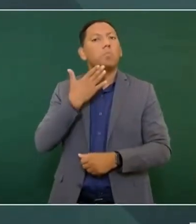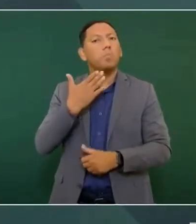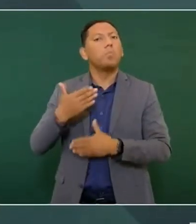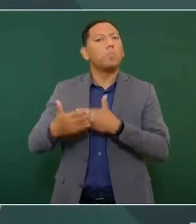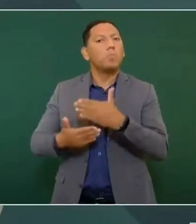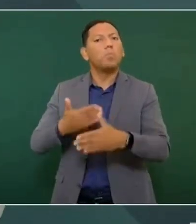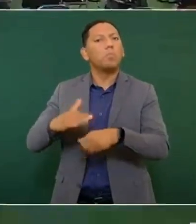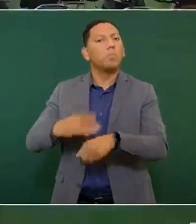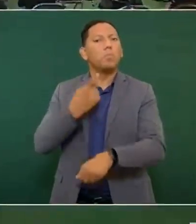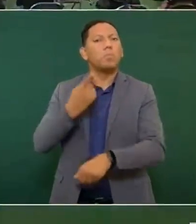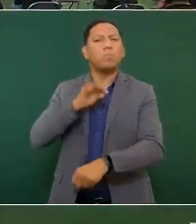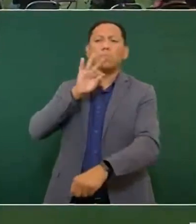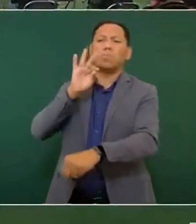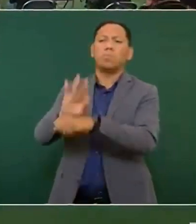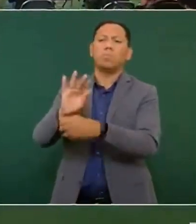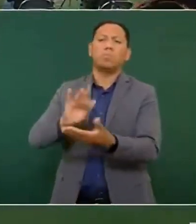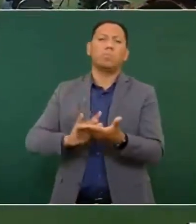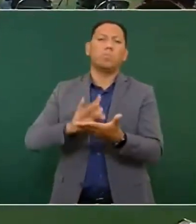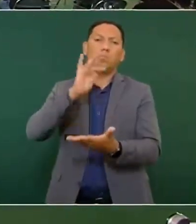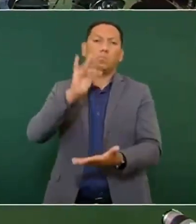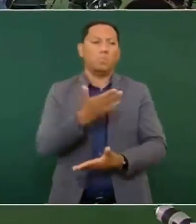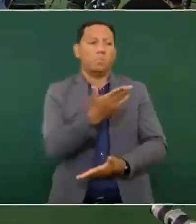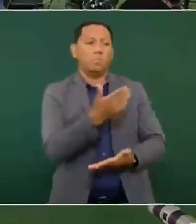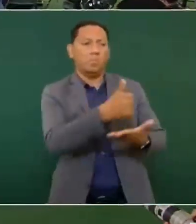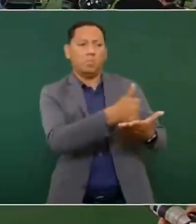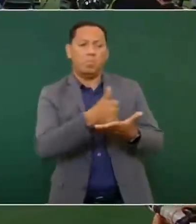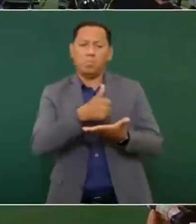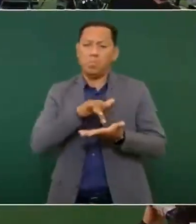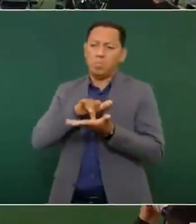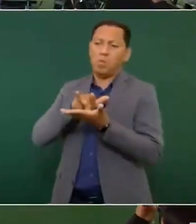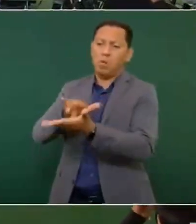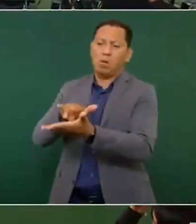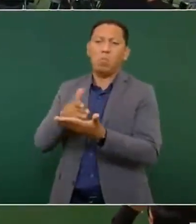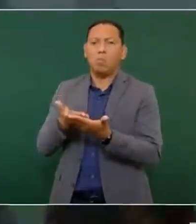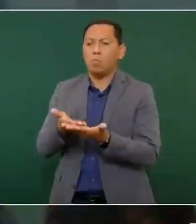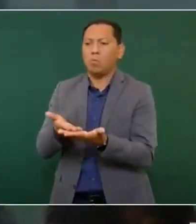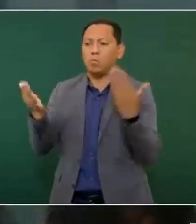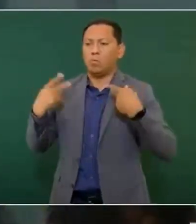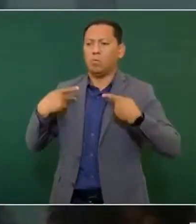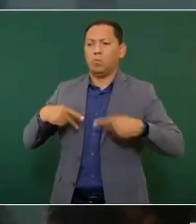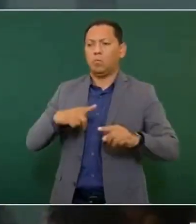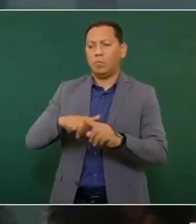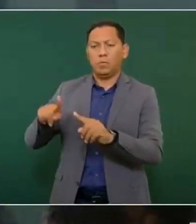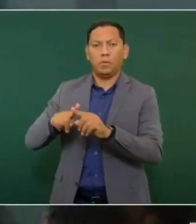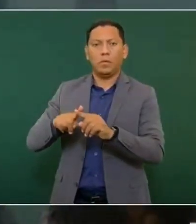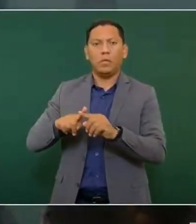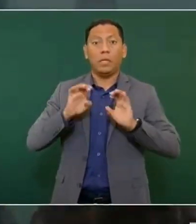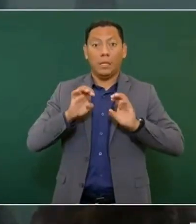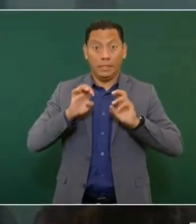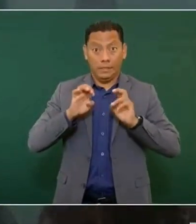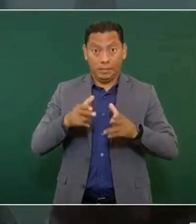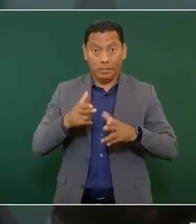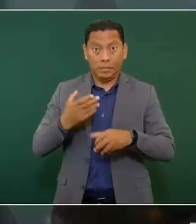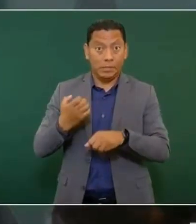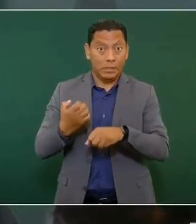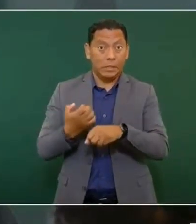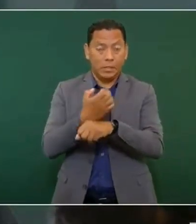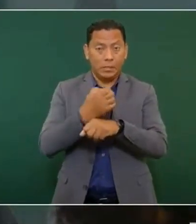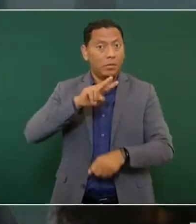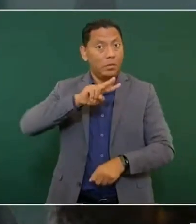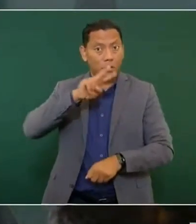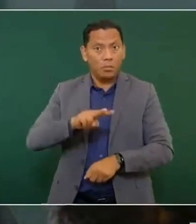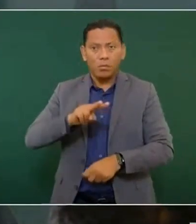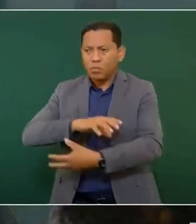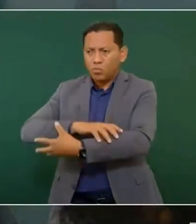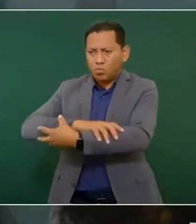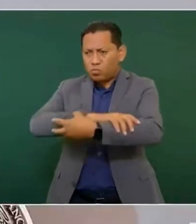los apoyos humanos que recibe la gente. En Chiapas se ha consolidado